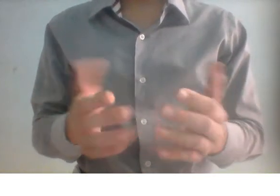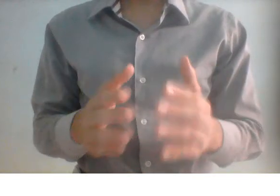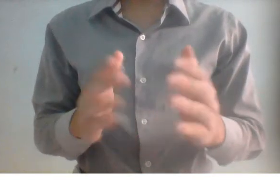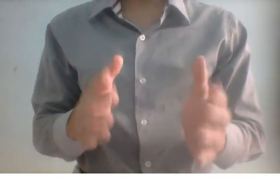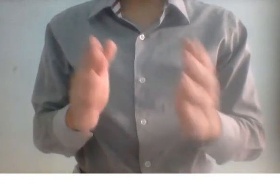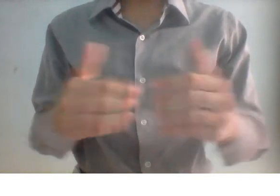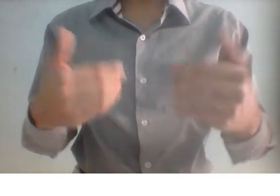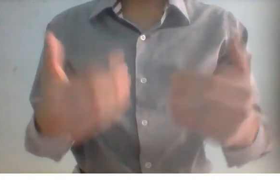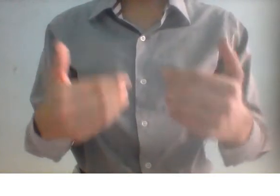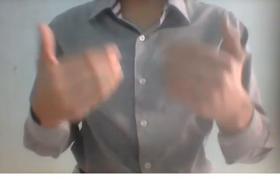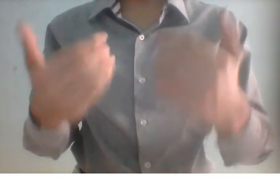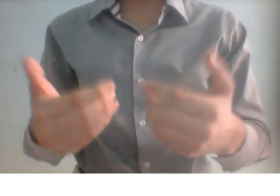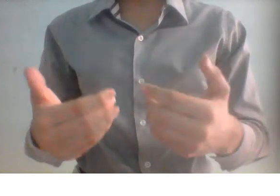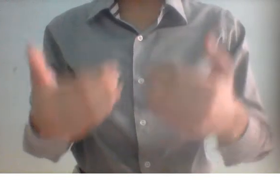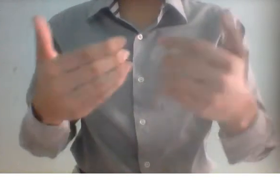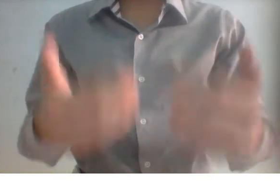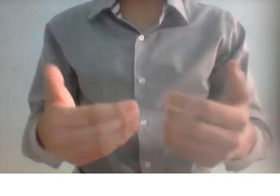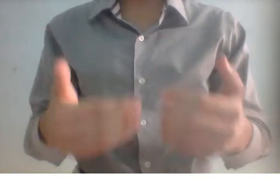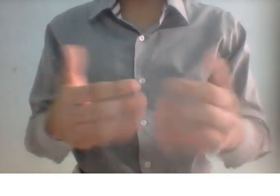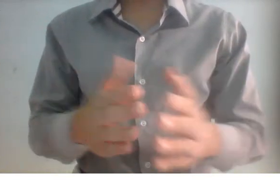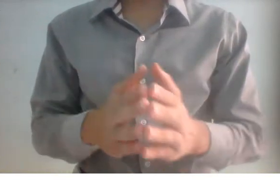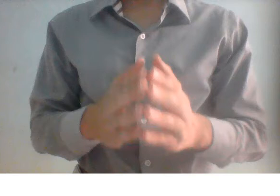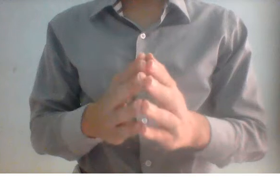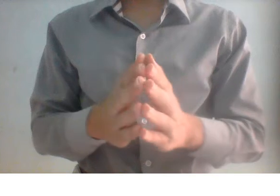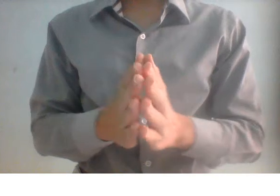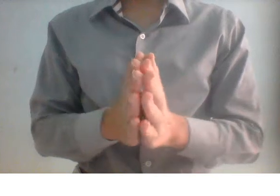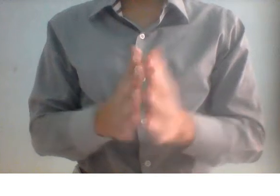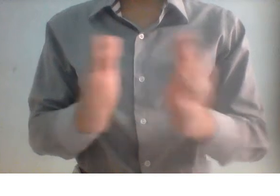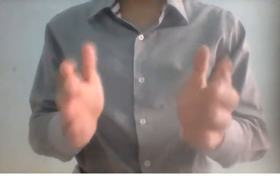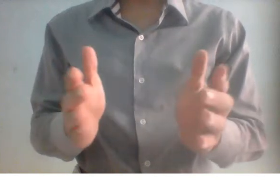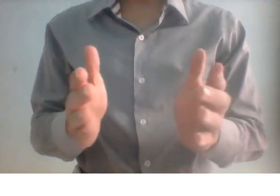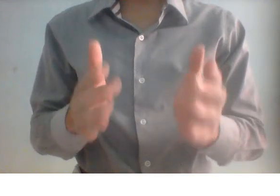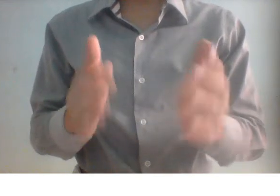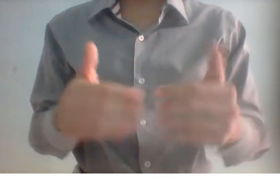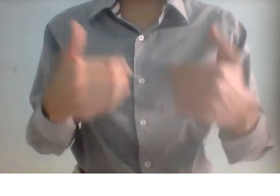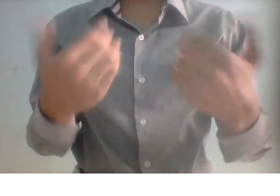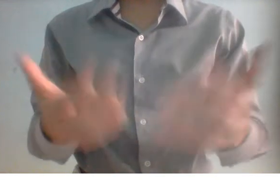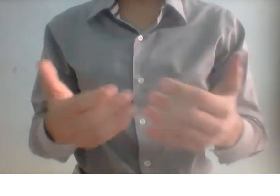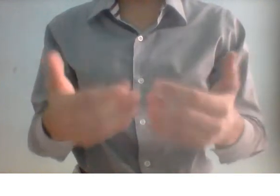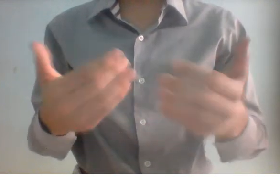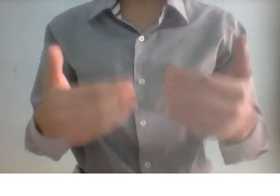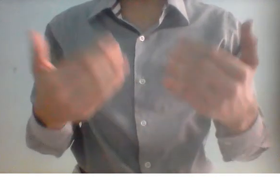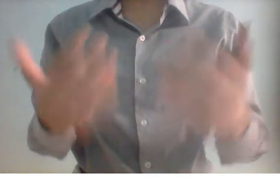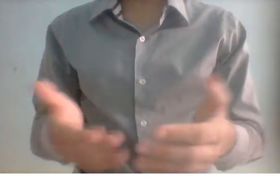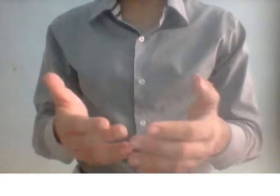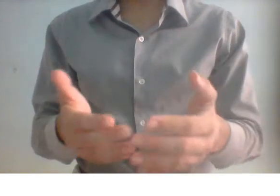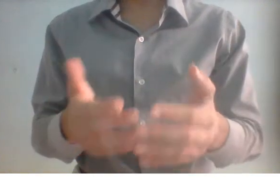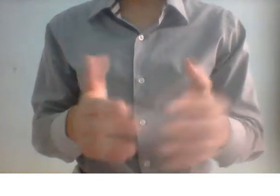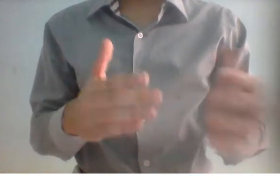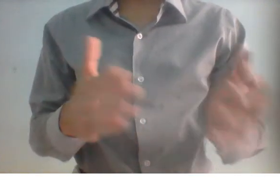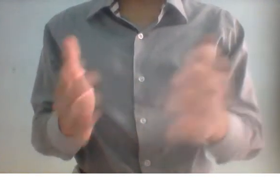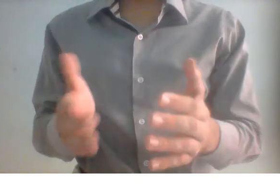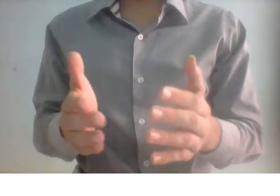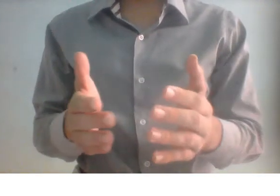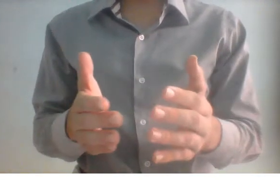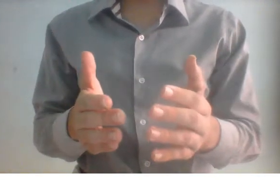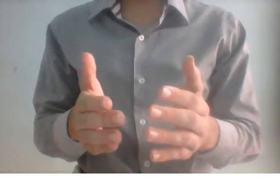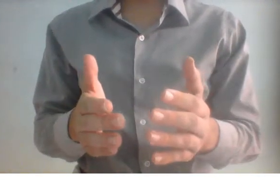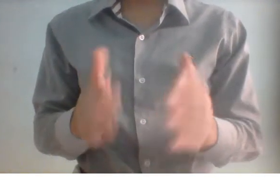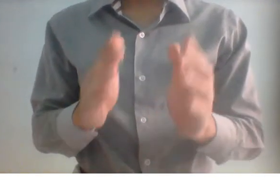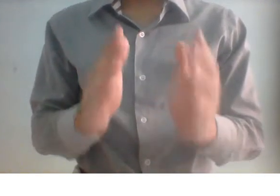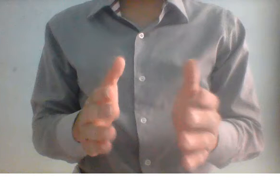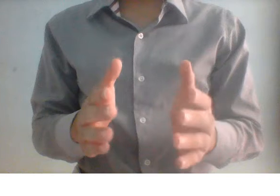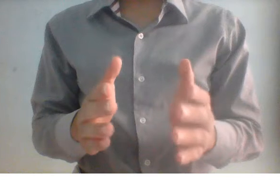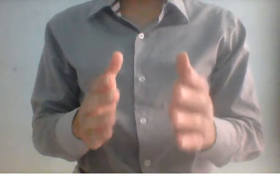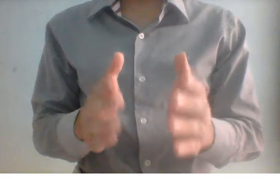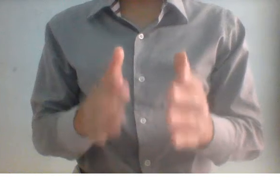tienen la infraestructura para llevar el etano a esta planta, además de que pues son los que dan a precio relativamente más barato, es precisamente